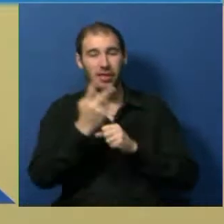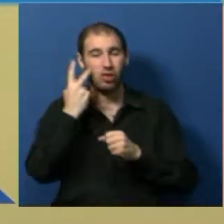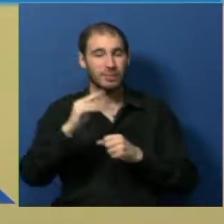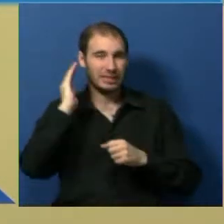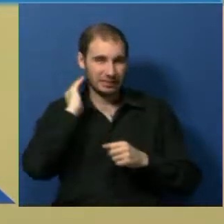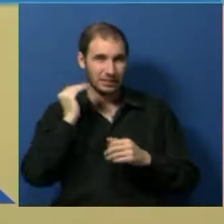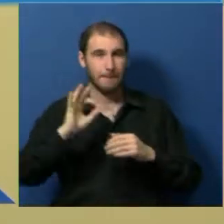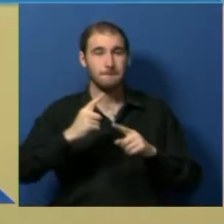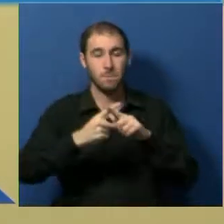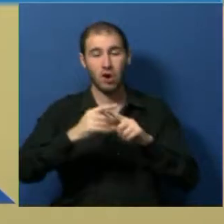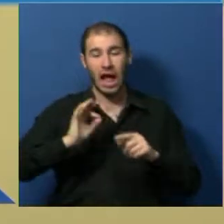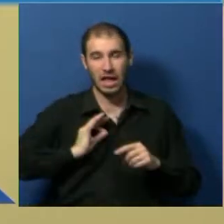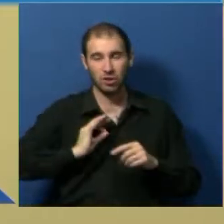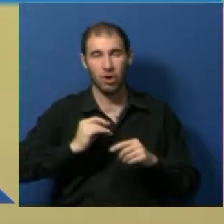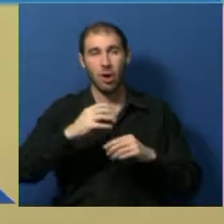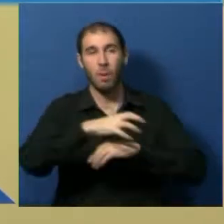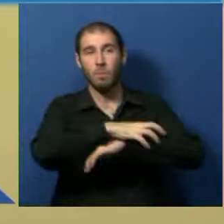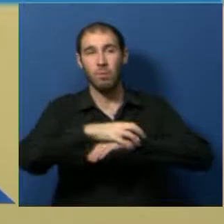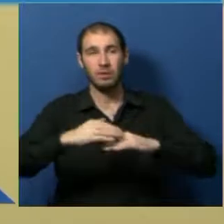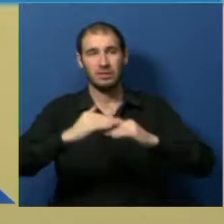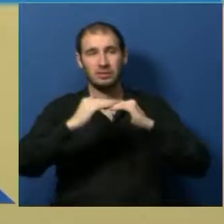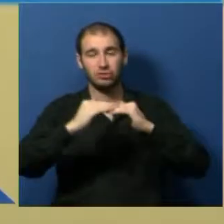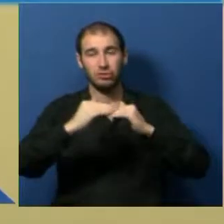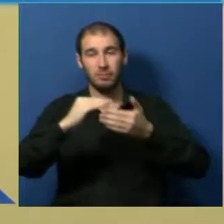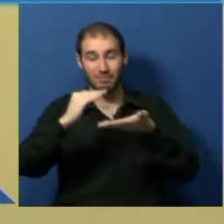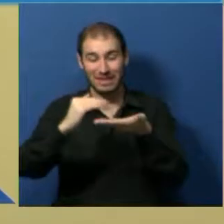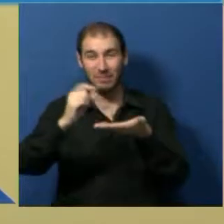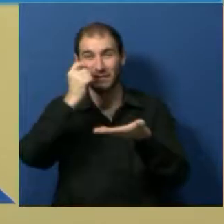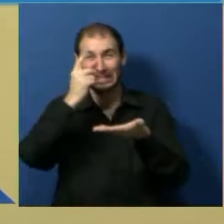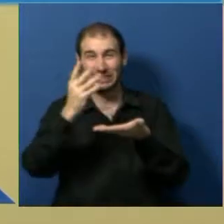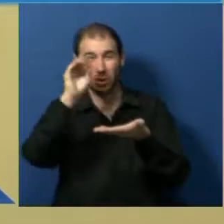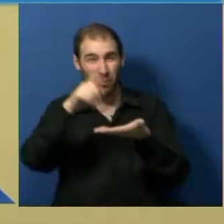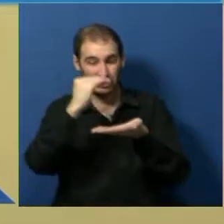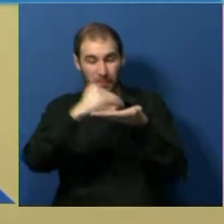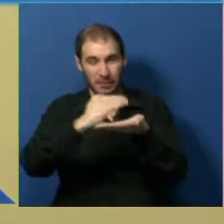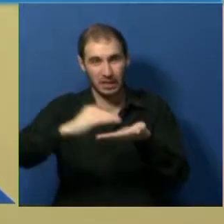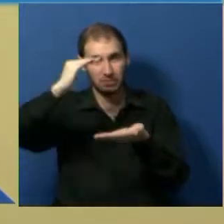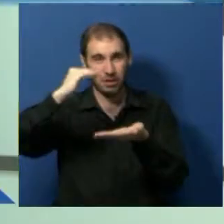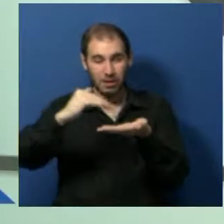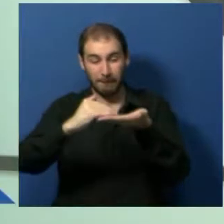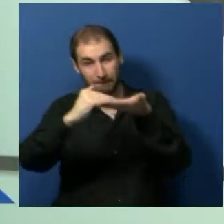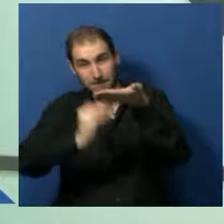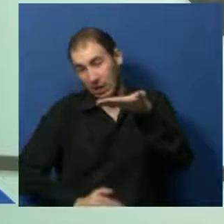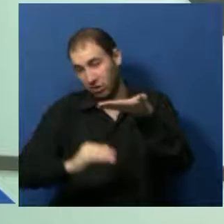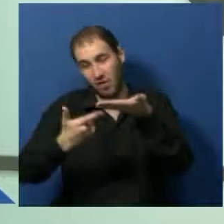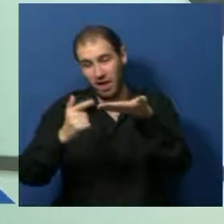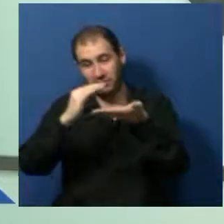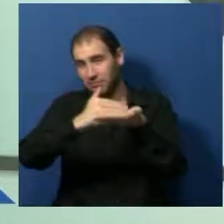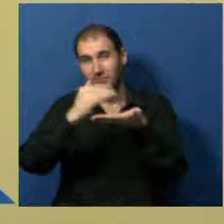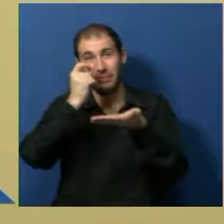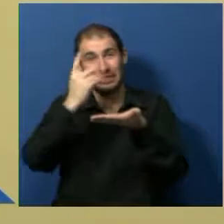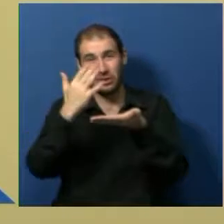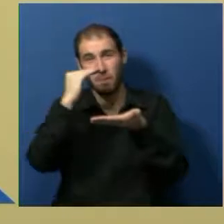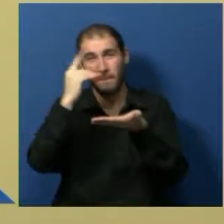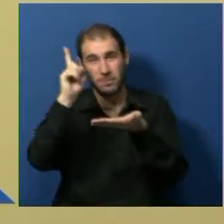2016, por año la pobreza no ha perforado el piso del 25%. Por lo tanto, no ha bajado del 25%. No ha bajado del 25%. Así el